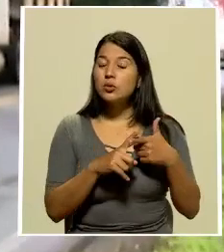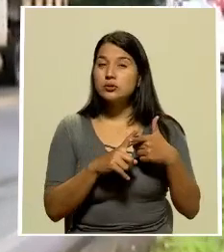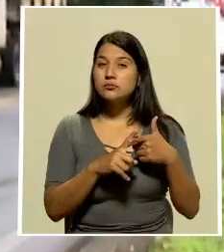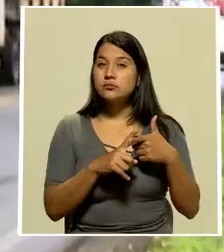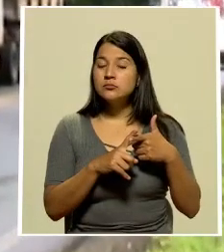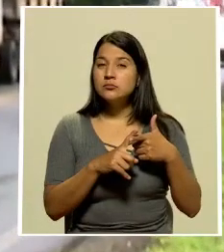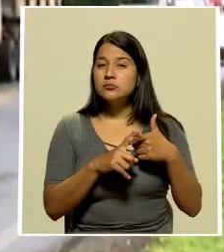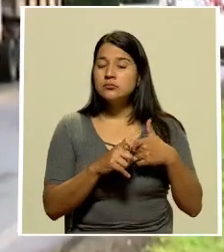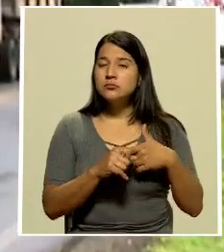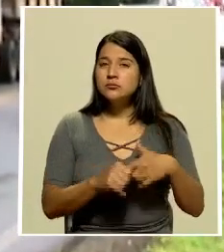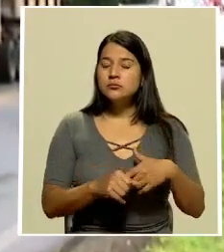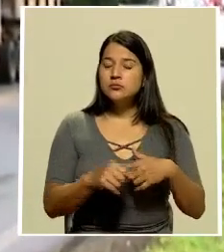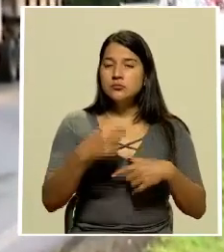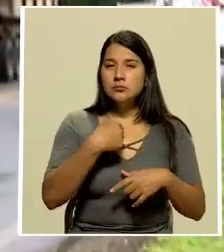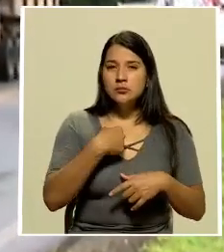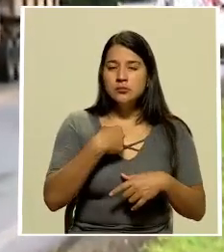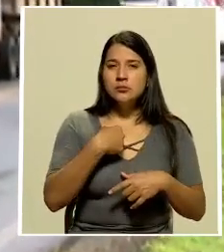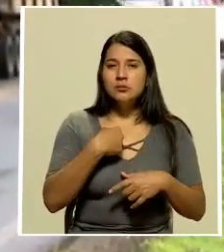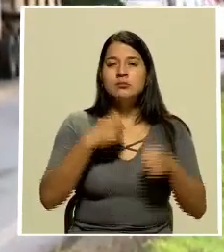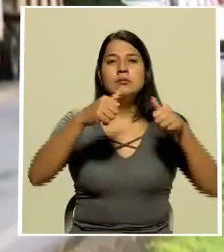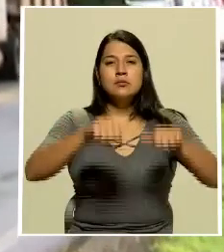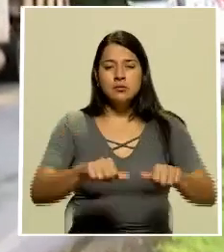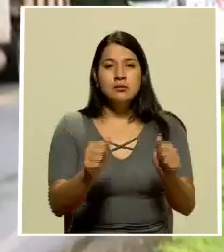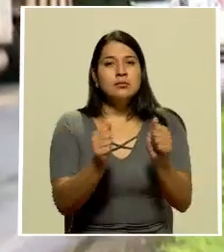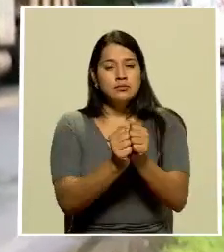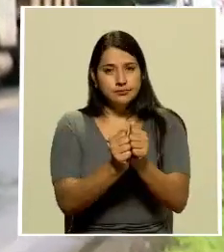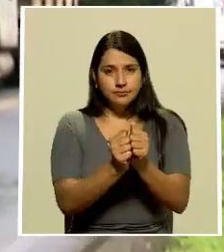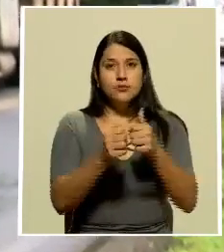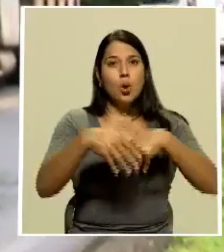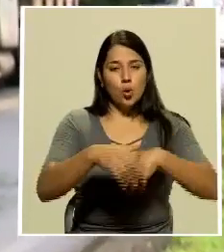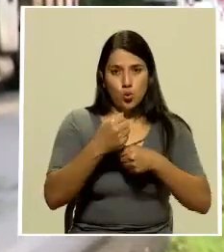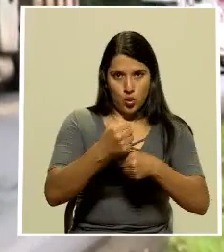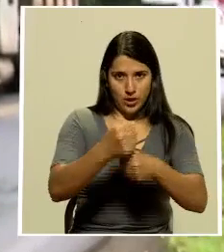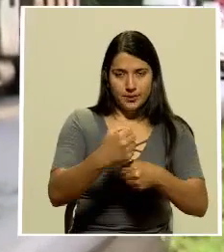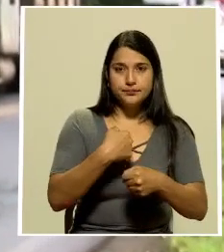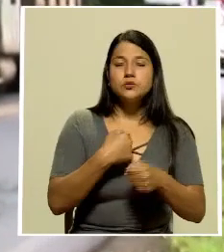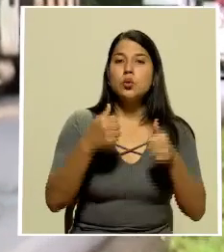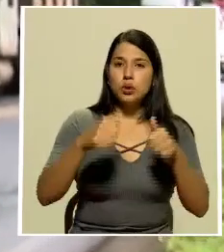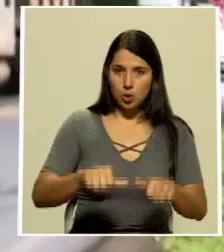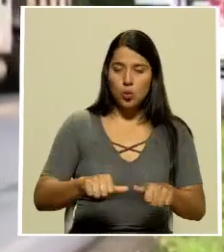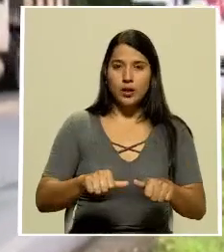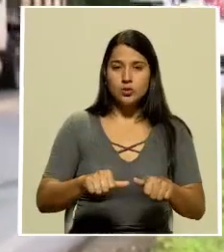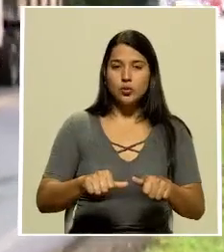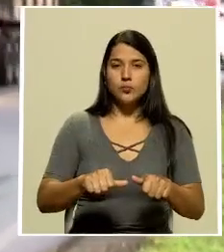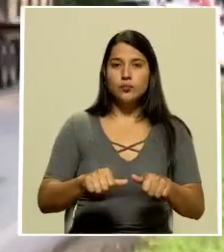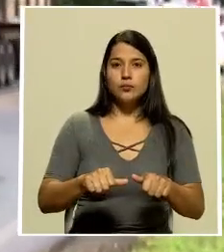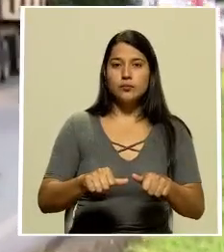huelga. No, yo estoy de acuerdo con lo que ellos están haciendo, yo estoy de acuerdo, porque la culpa es del